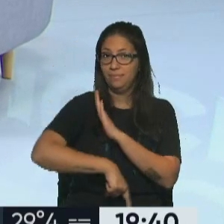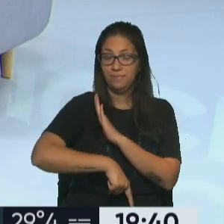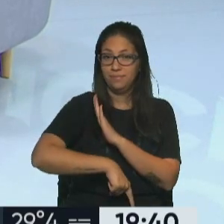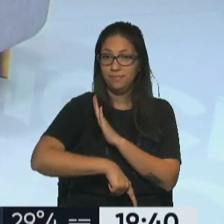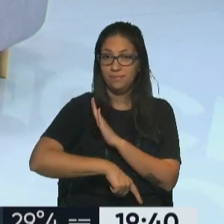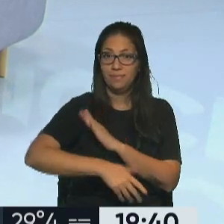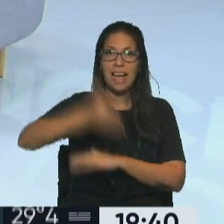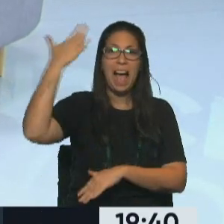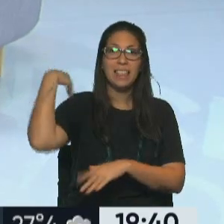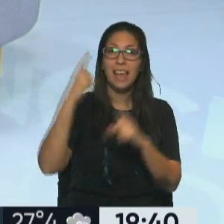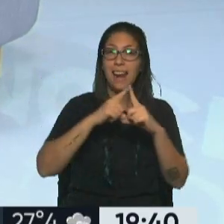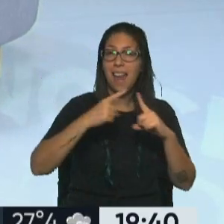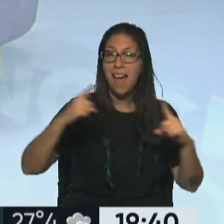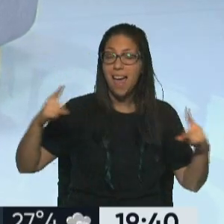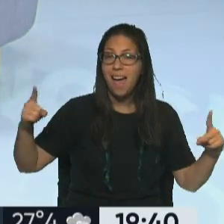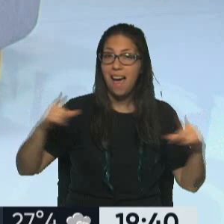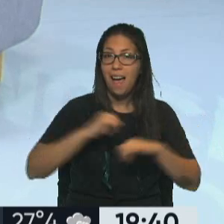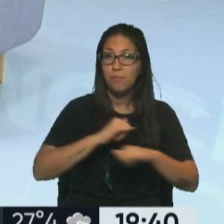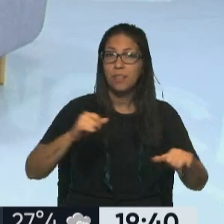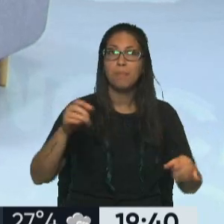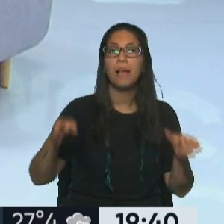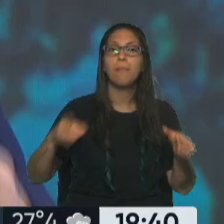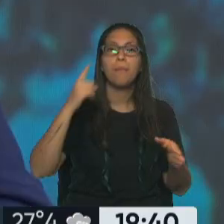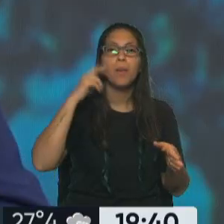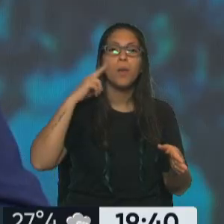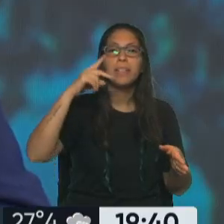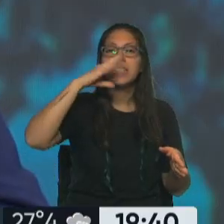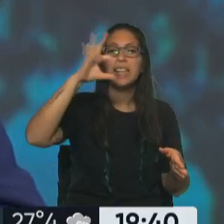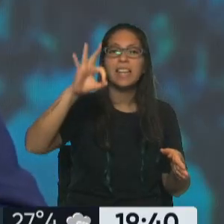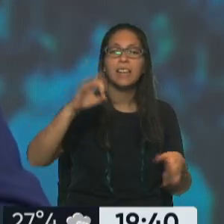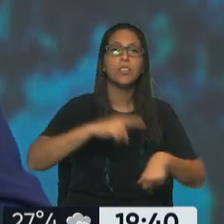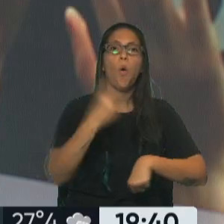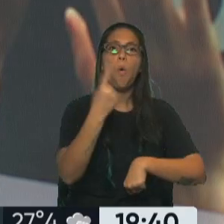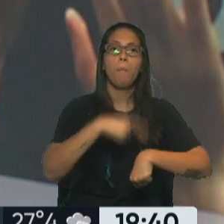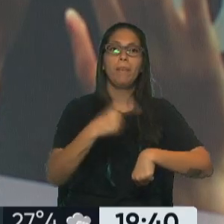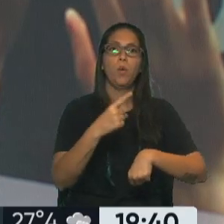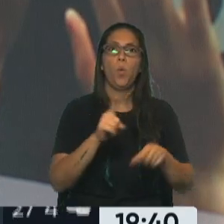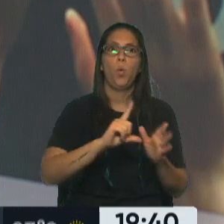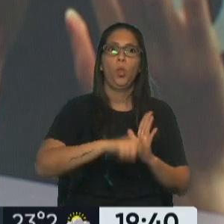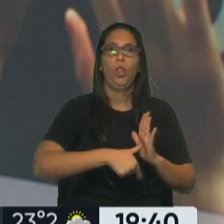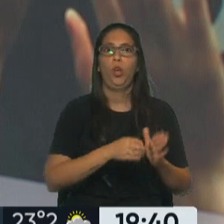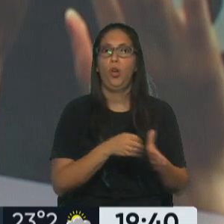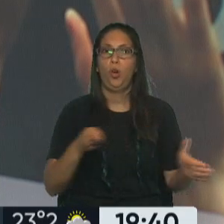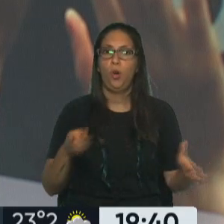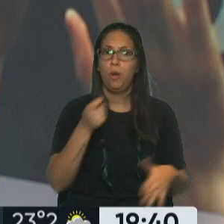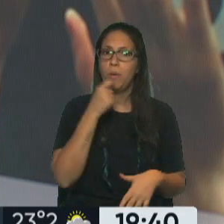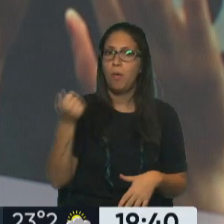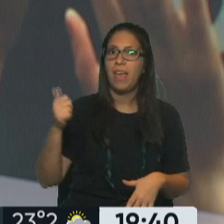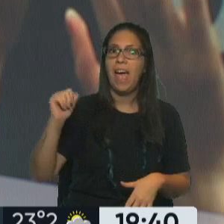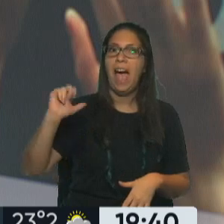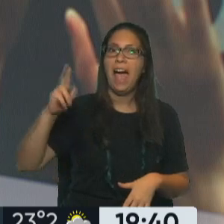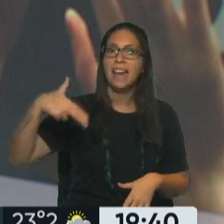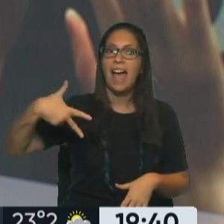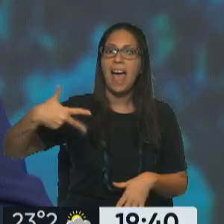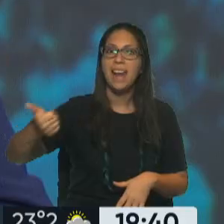eran teas larguísimas las que había en el 70 toal bordolino casa duraba un minuto en la ap buenoo eh la del querido amigo Arana que